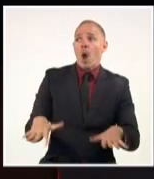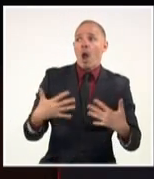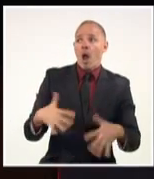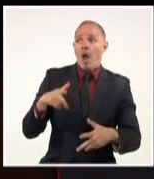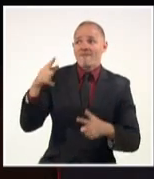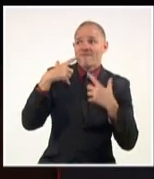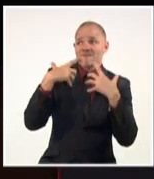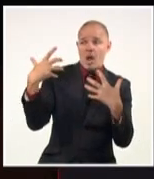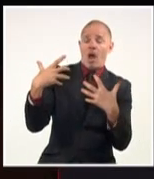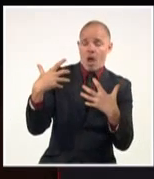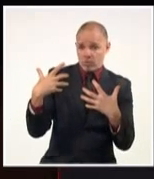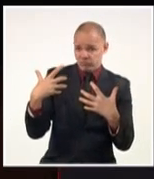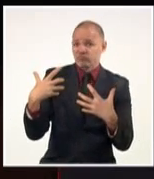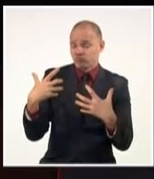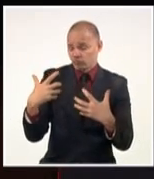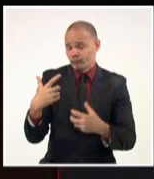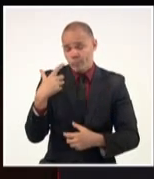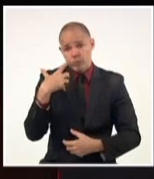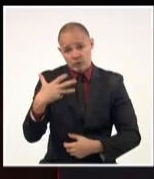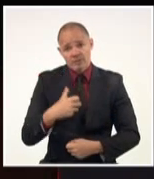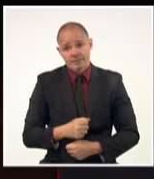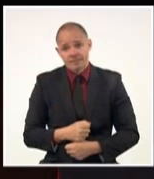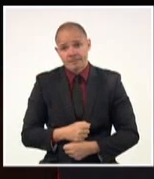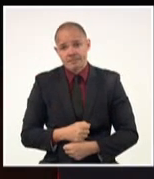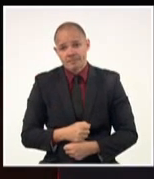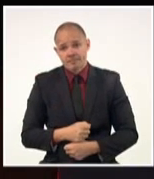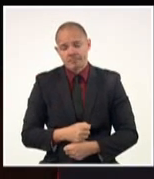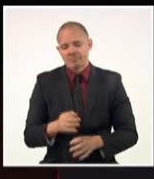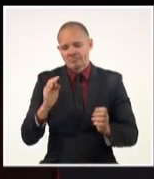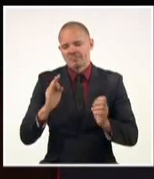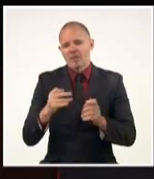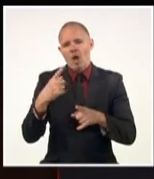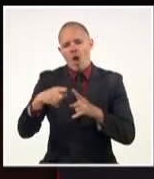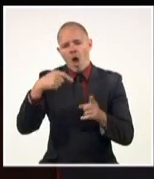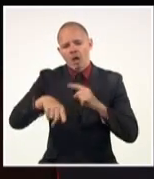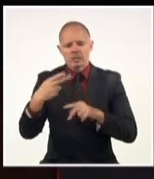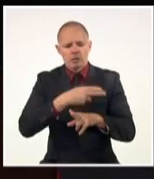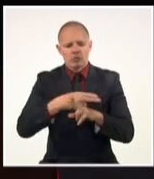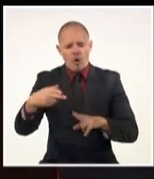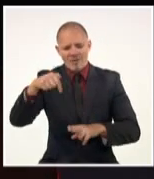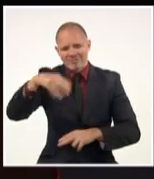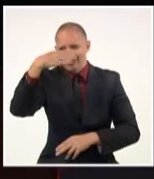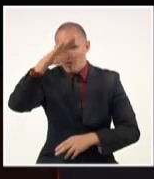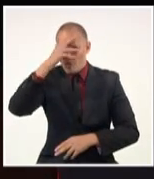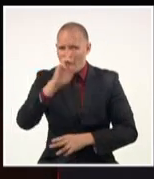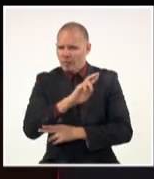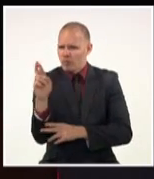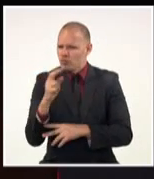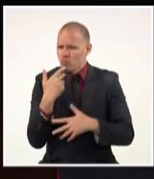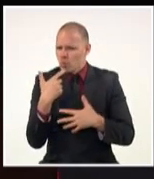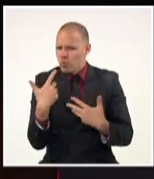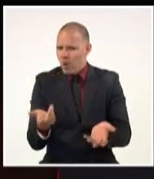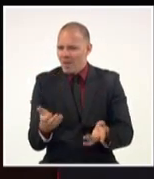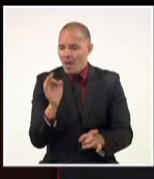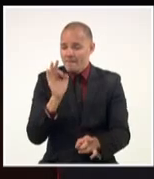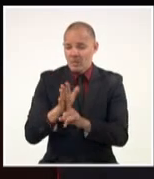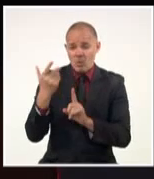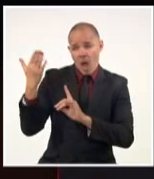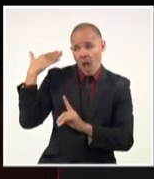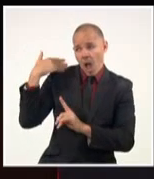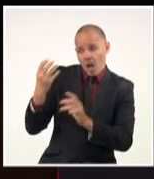por escribirse. La eticidad que atraviesa la historia revolucionaria cubana desde sus orígenes